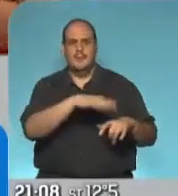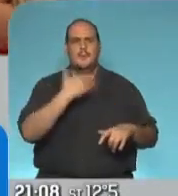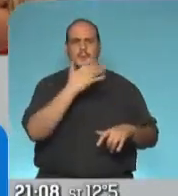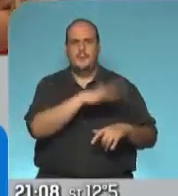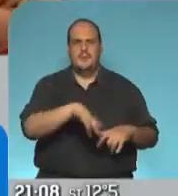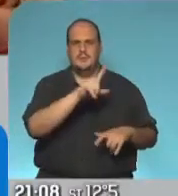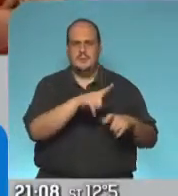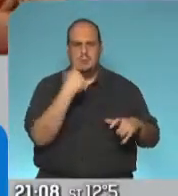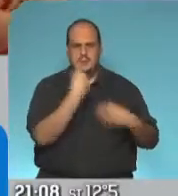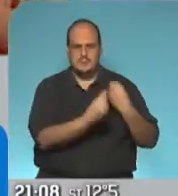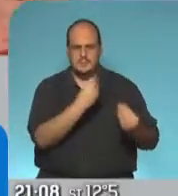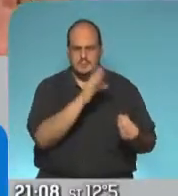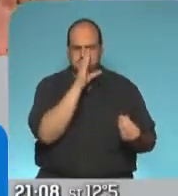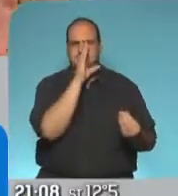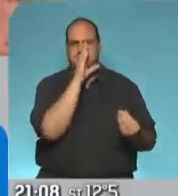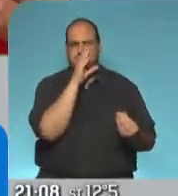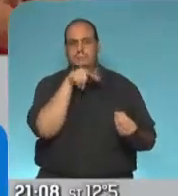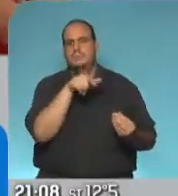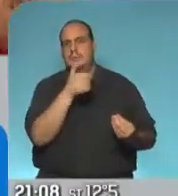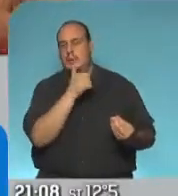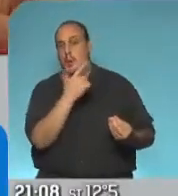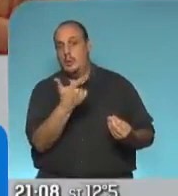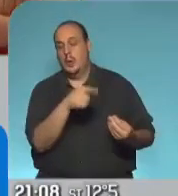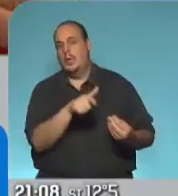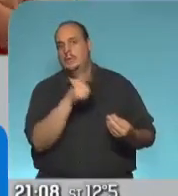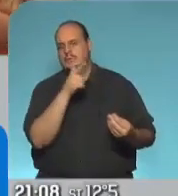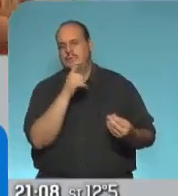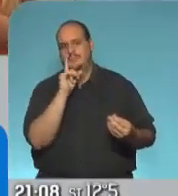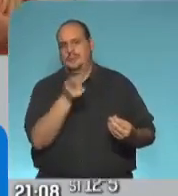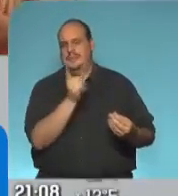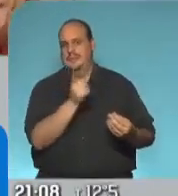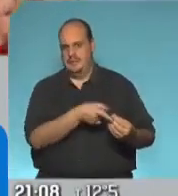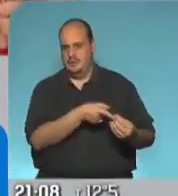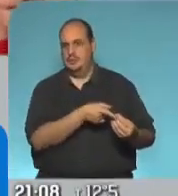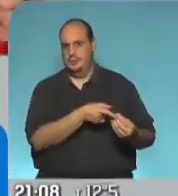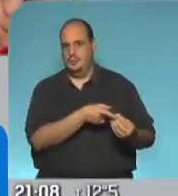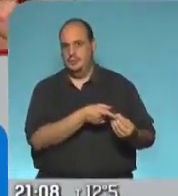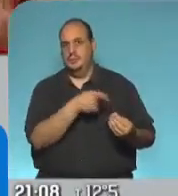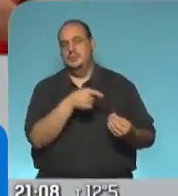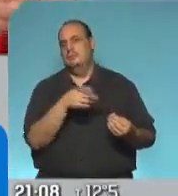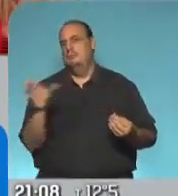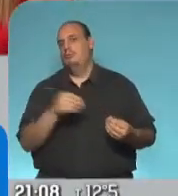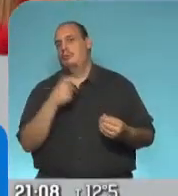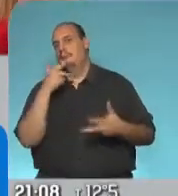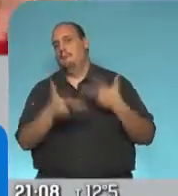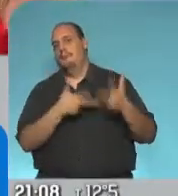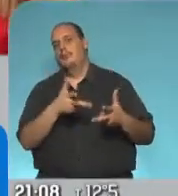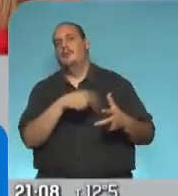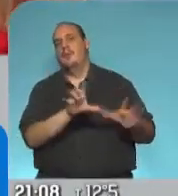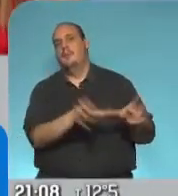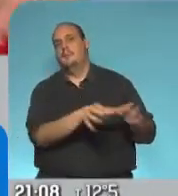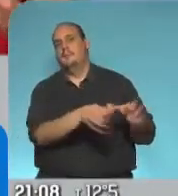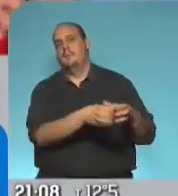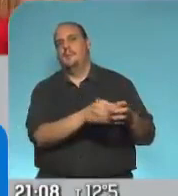y falta de agua es un combo explosivo. Se viene hablando de la dificultad de generar este aislamiento en los sectores populares, en los